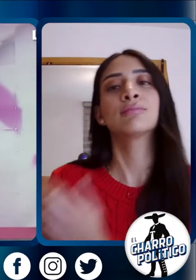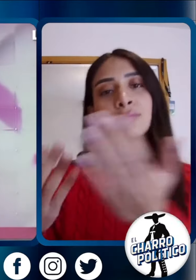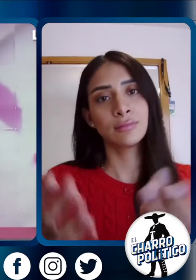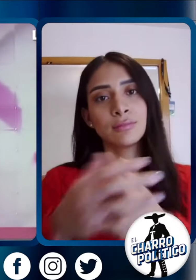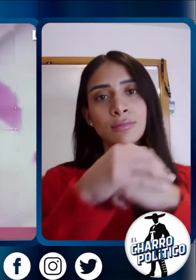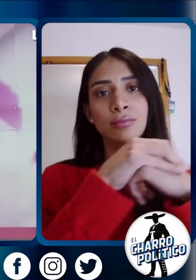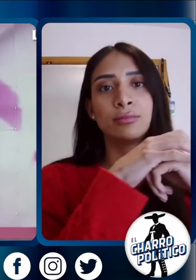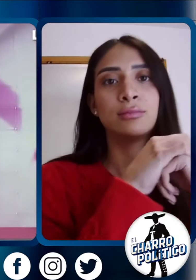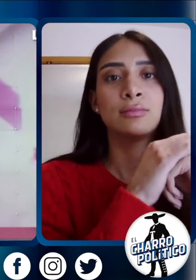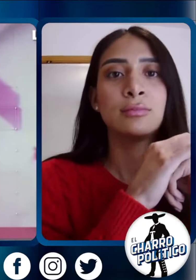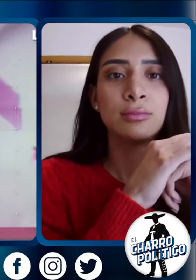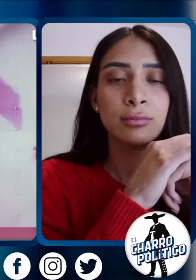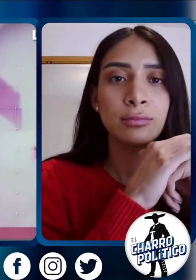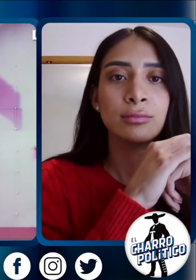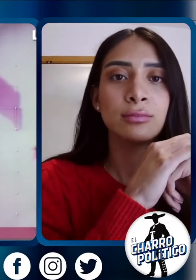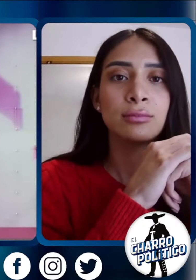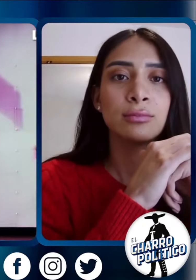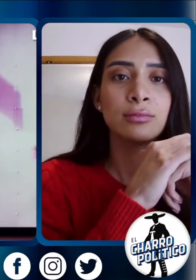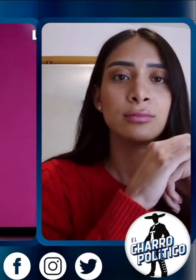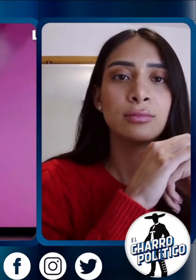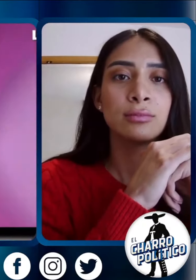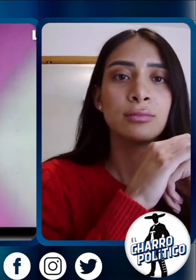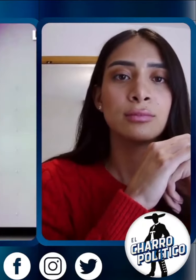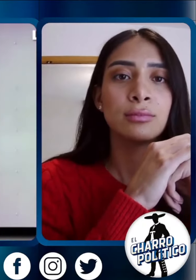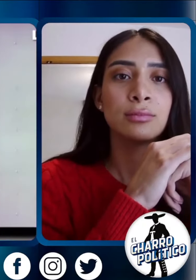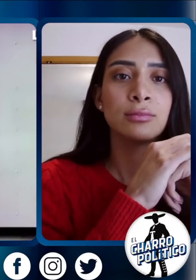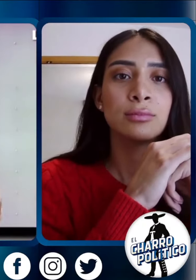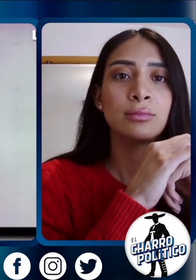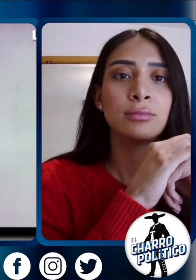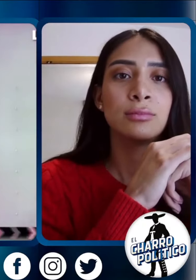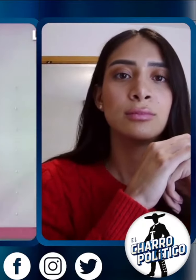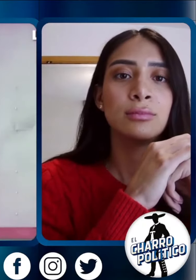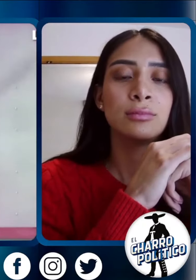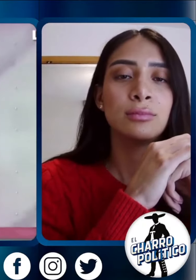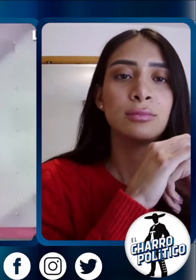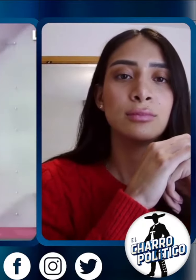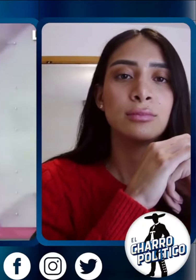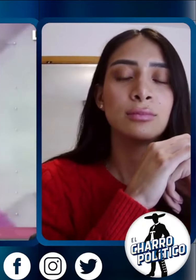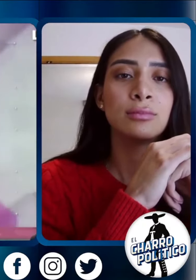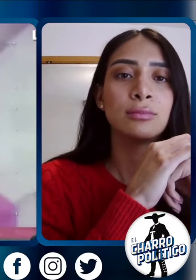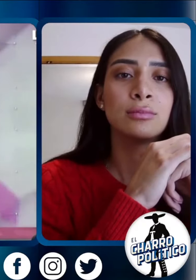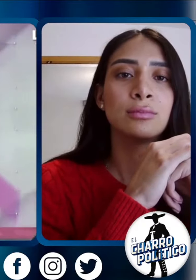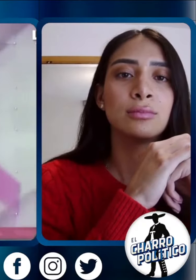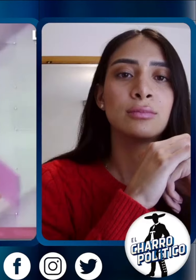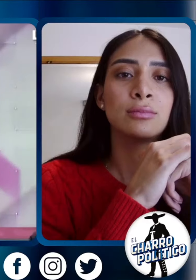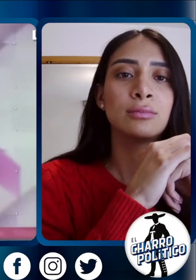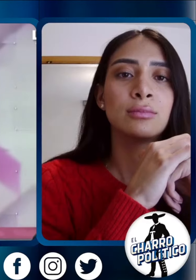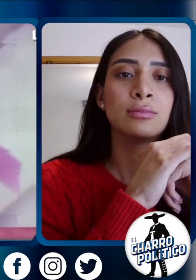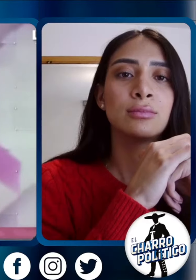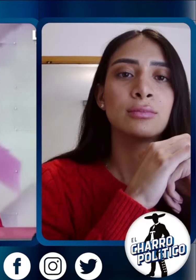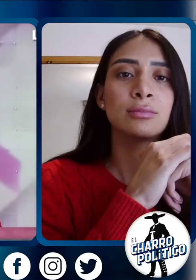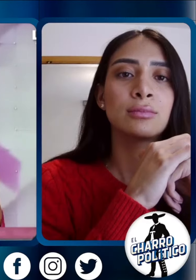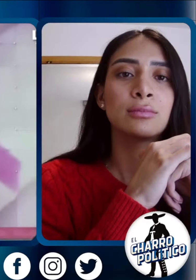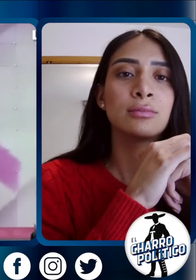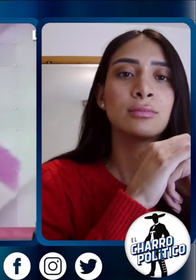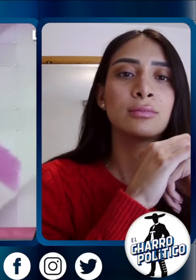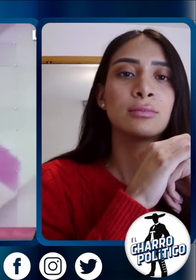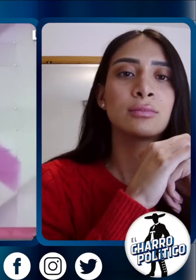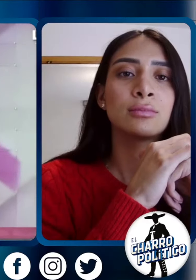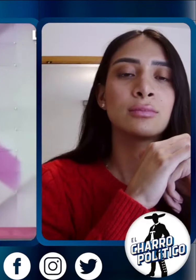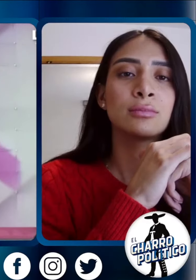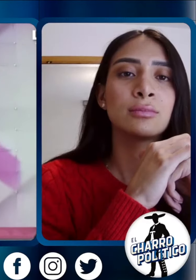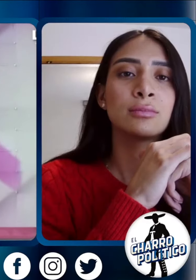de salud generando un convenio con hospitales privados, abriendo la posibilidad a 3,000 camas más para